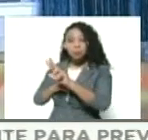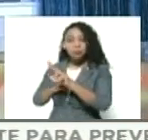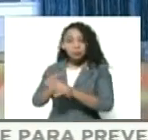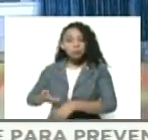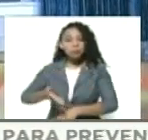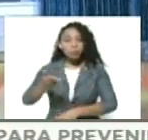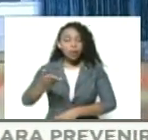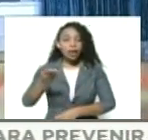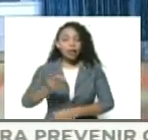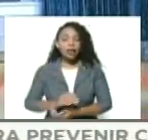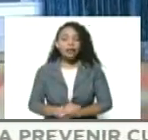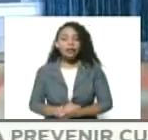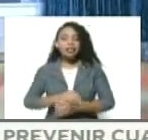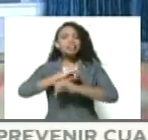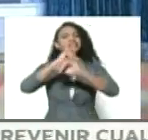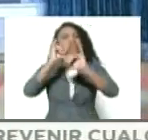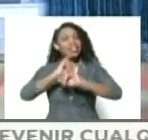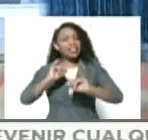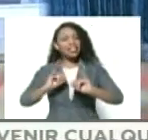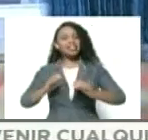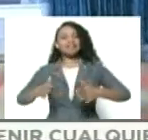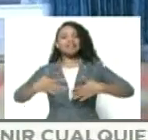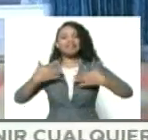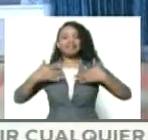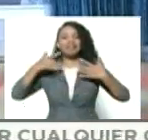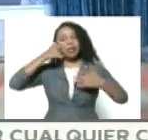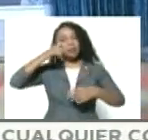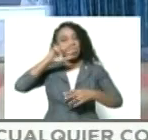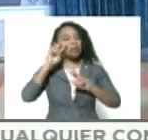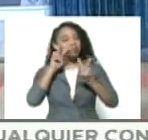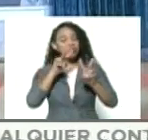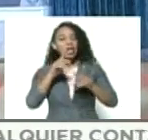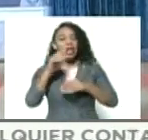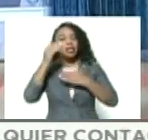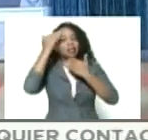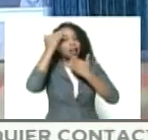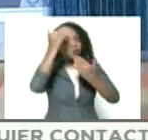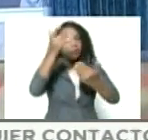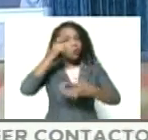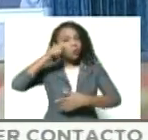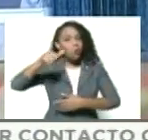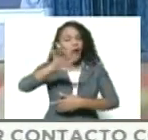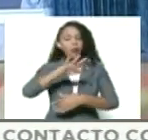fervoroso, feliz, le envió el saludo al pueblo de Trujillo.